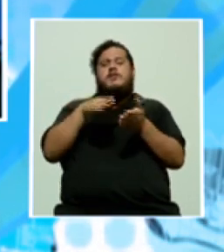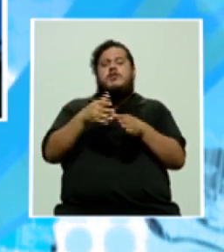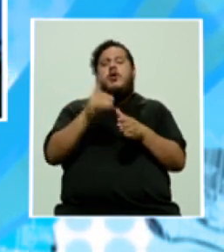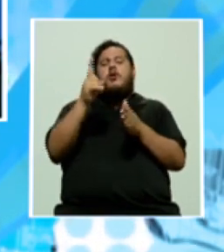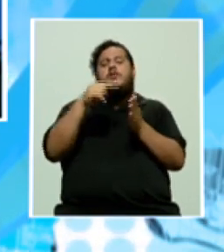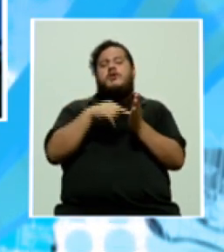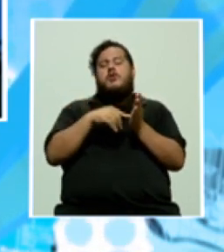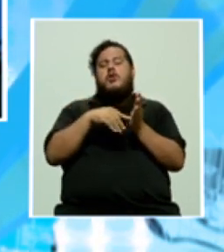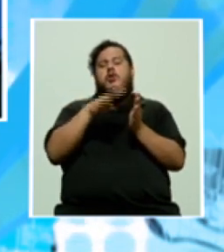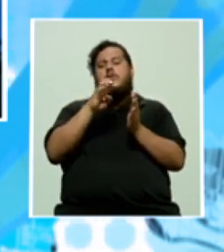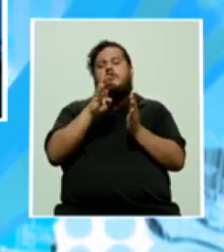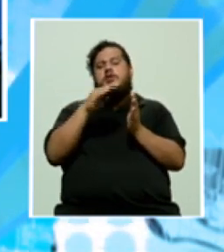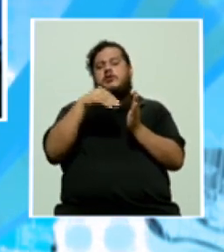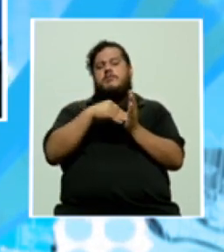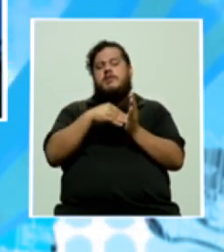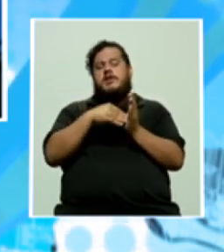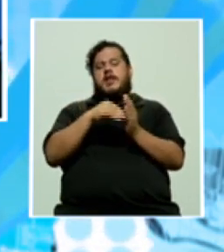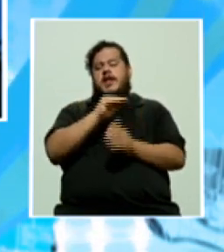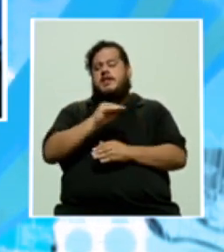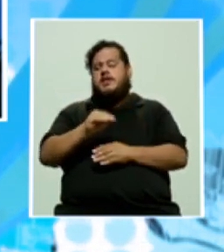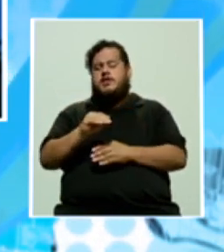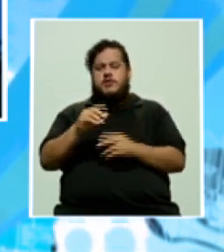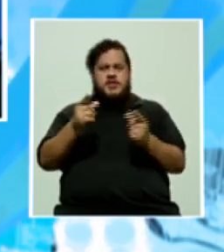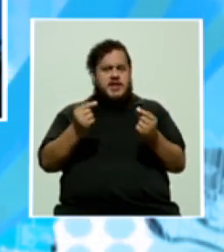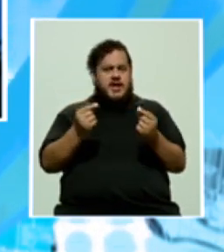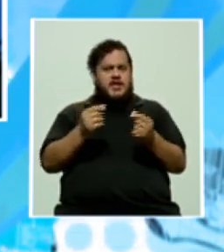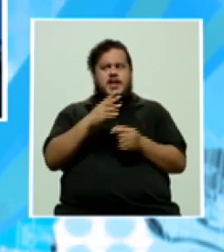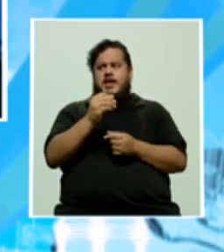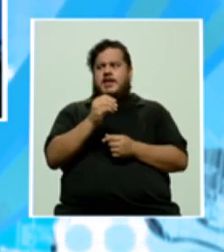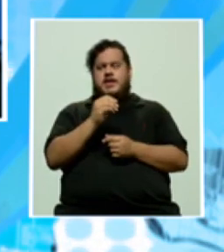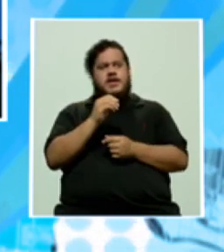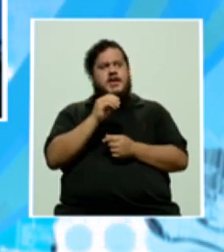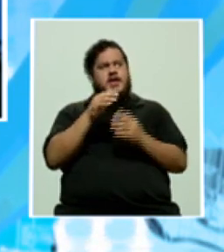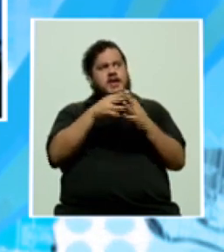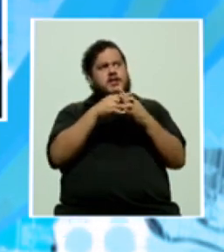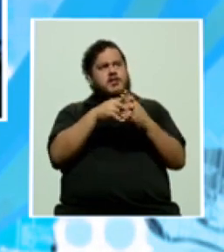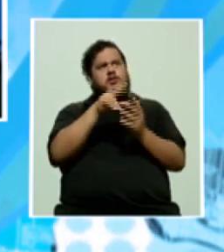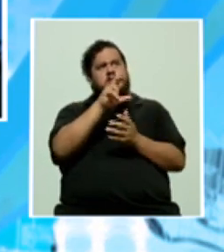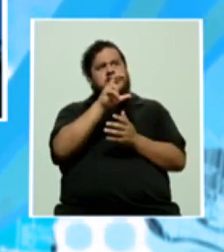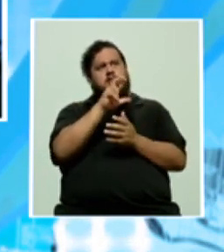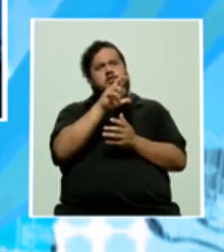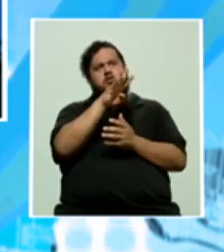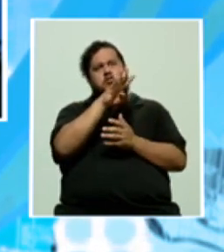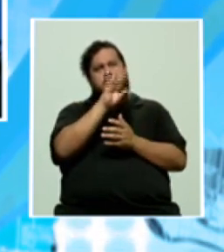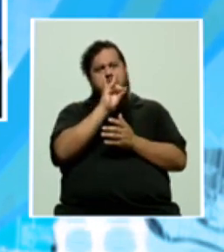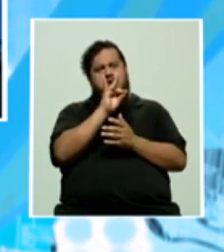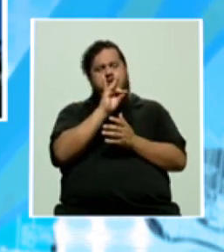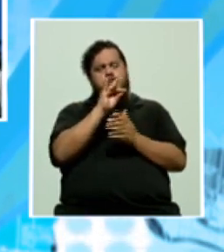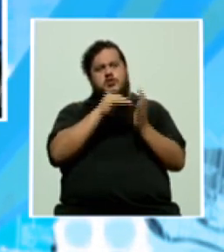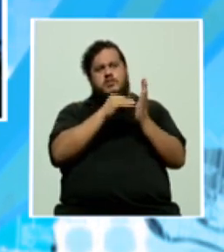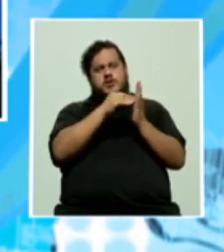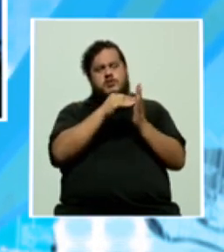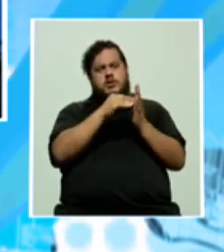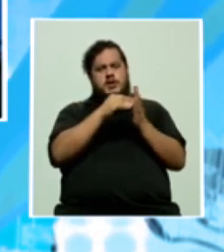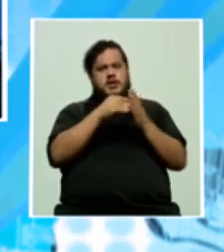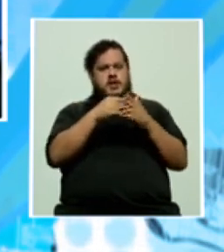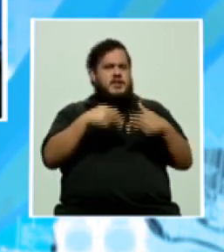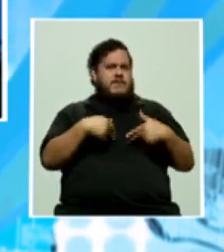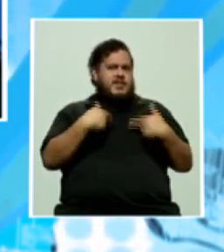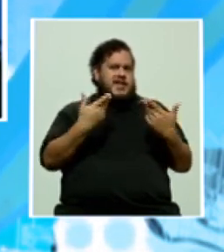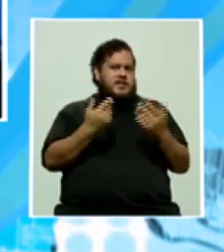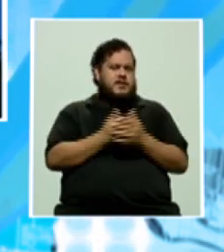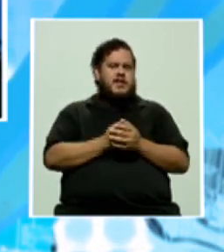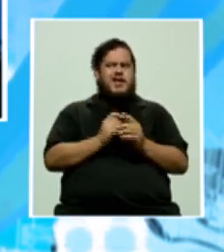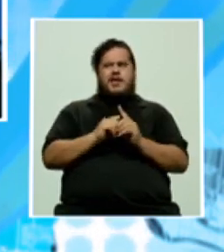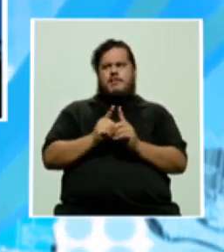1.400.000 niños de cáncer y en Estados Unidos con 348 millones de habitantes todavía no hemos llegado ni ahí. Claro, entonces, señor Moore, pero está